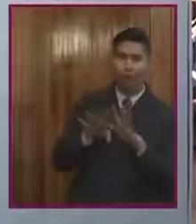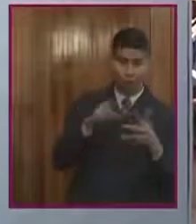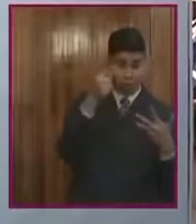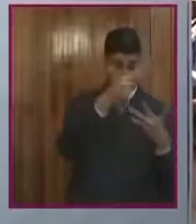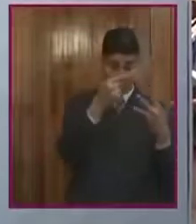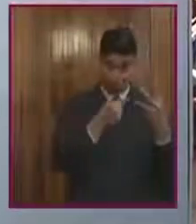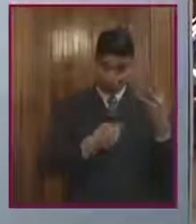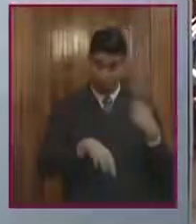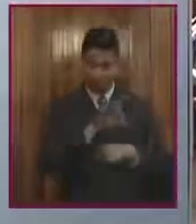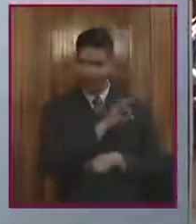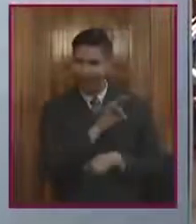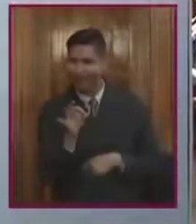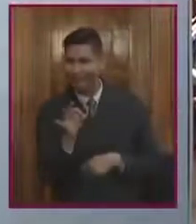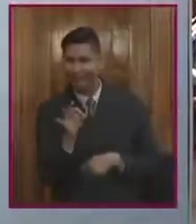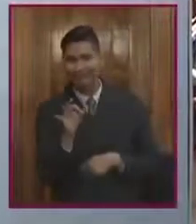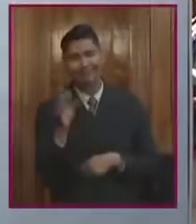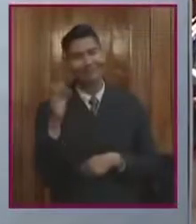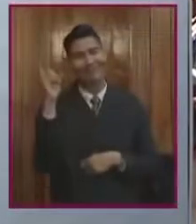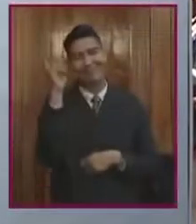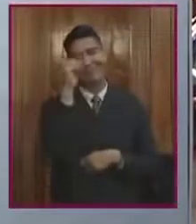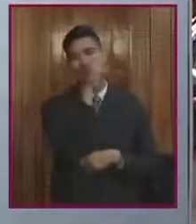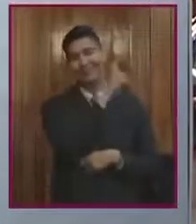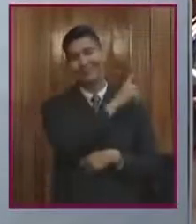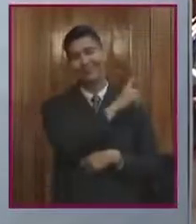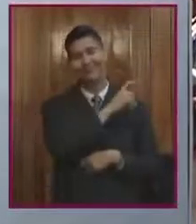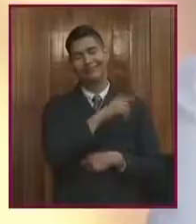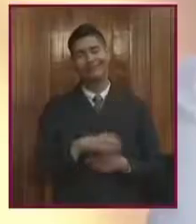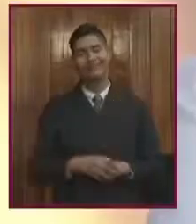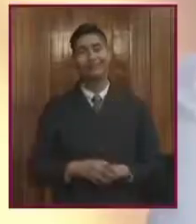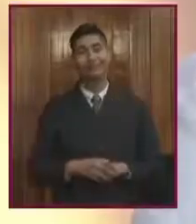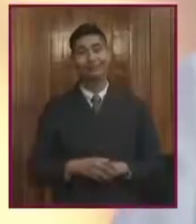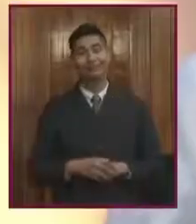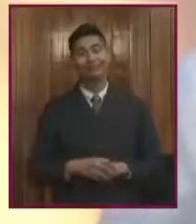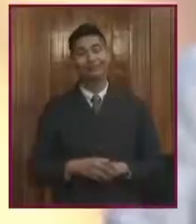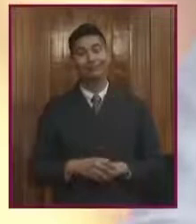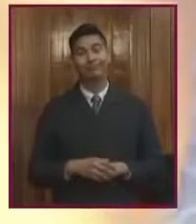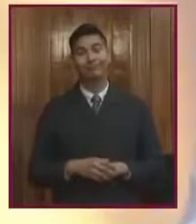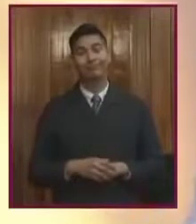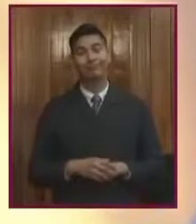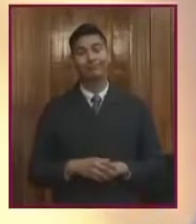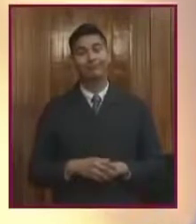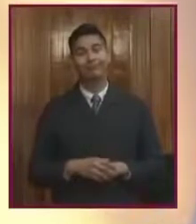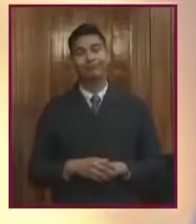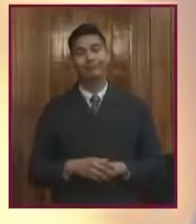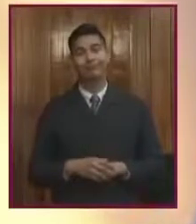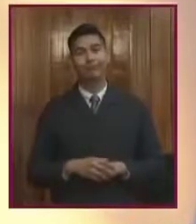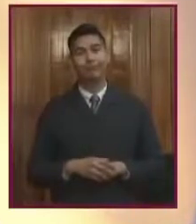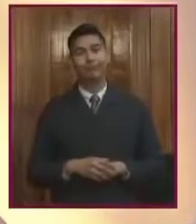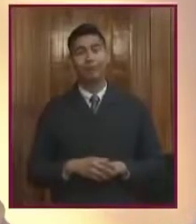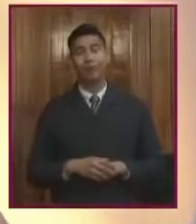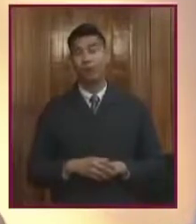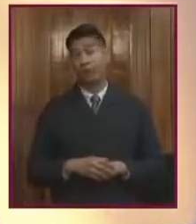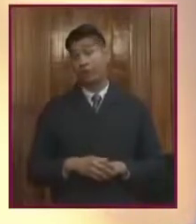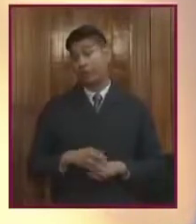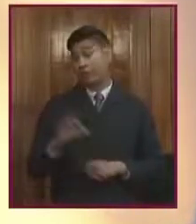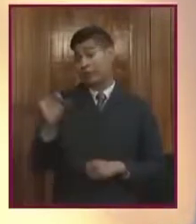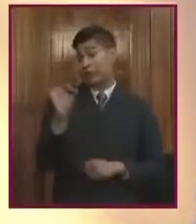seguir para poder realizar la evaluación formativa. Es un proceso eminentemente